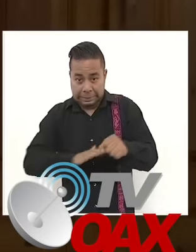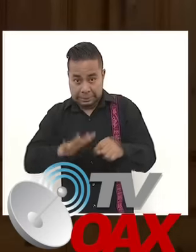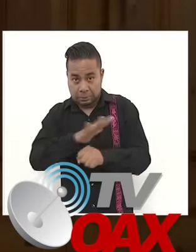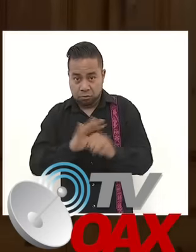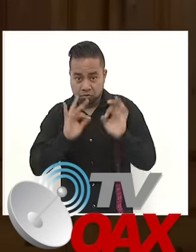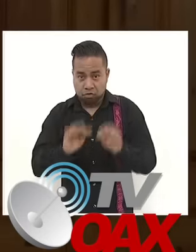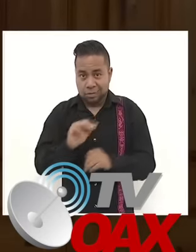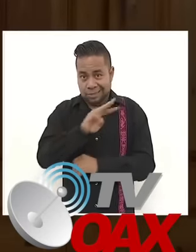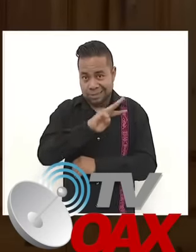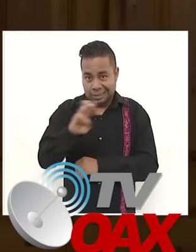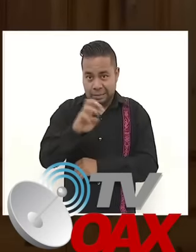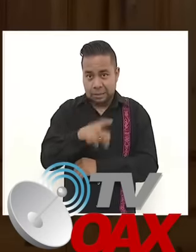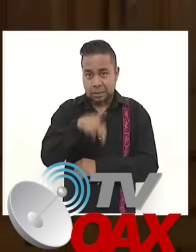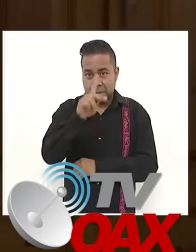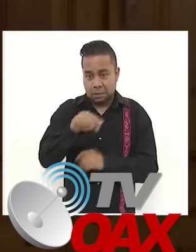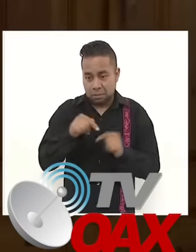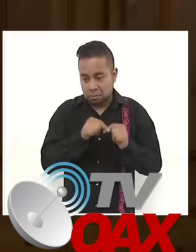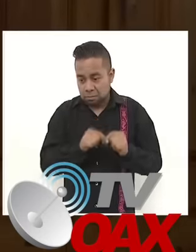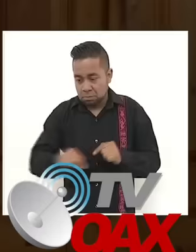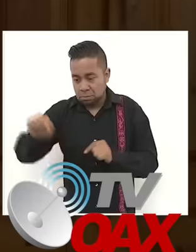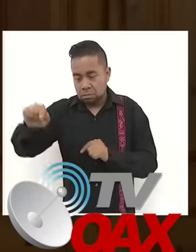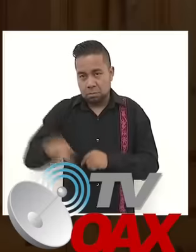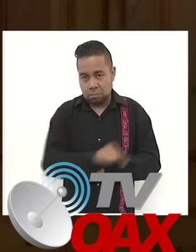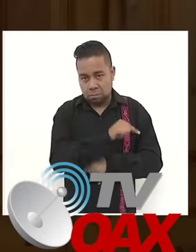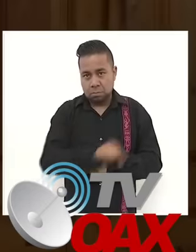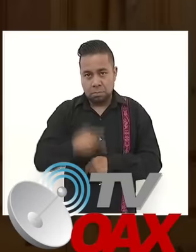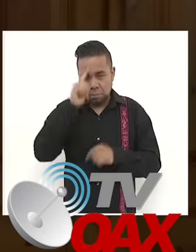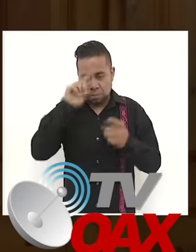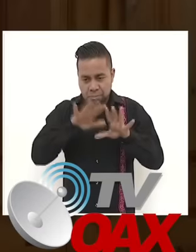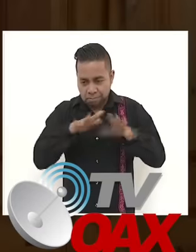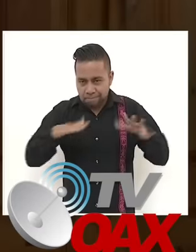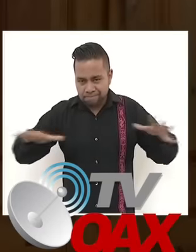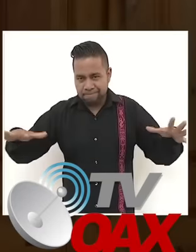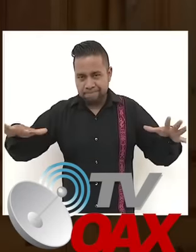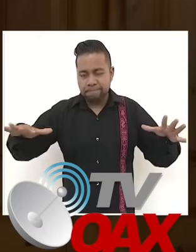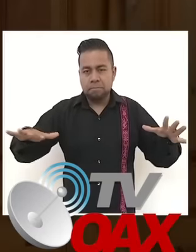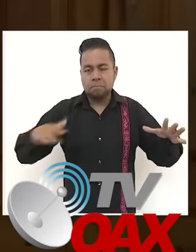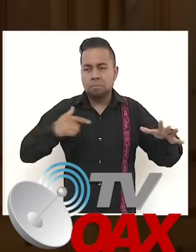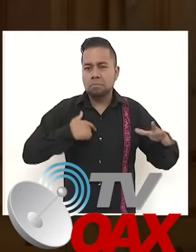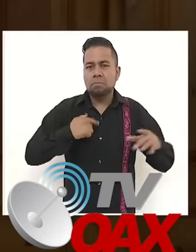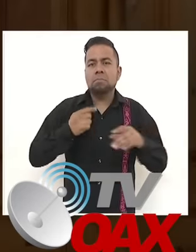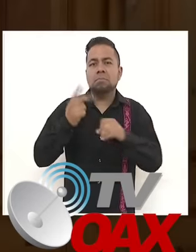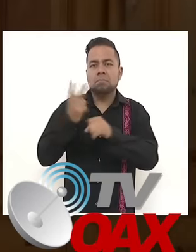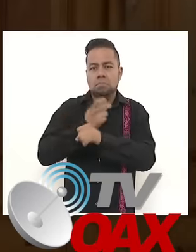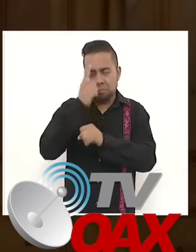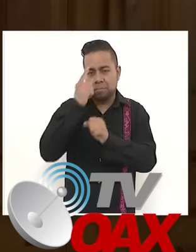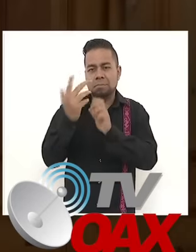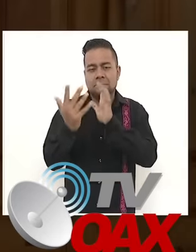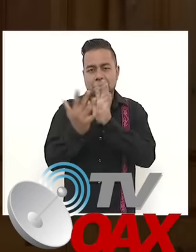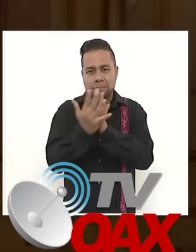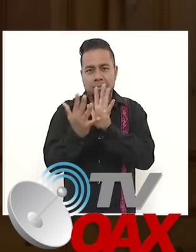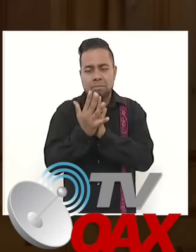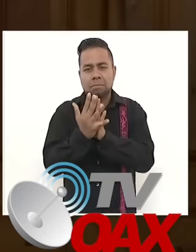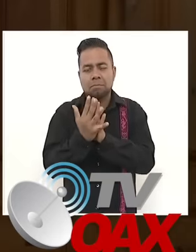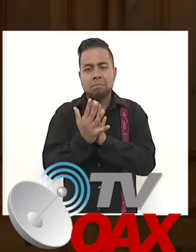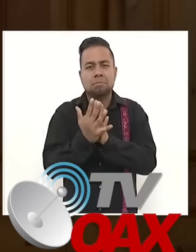300 kilómetros que unen a los dos océanos, íbamos a invitar a participar